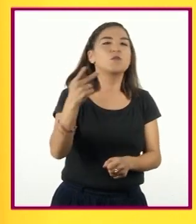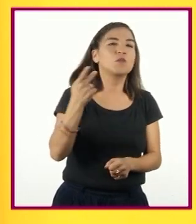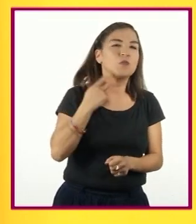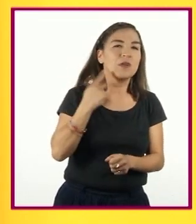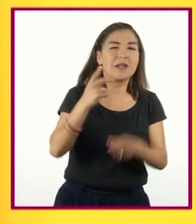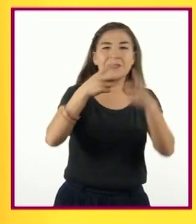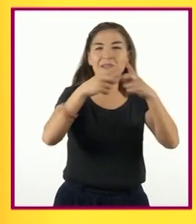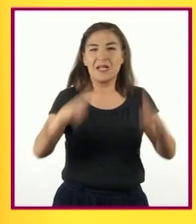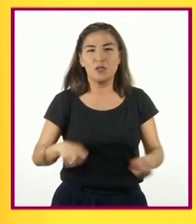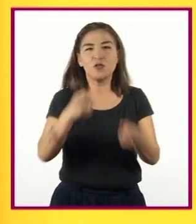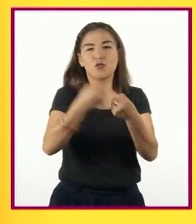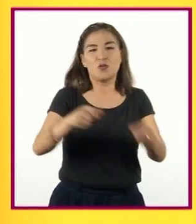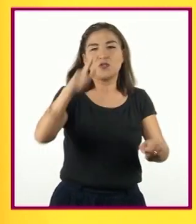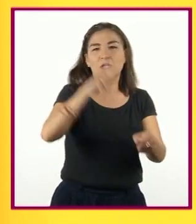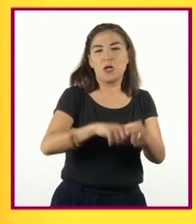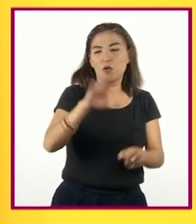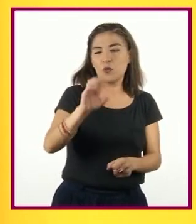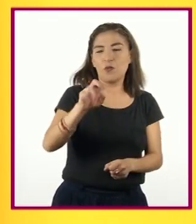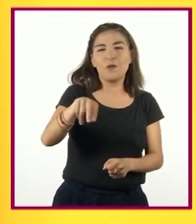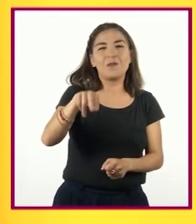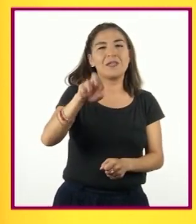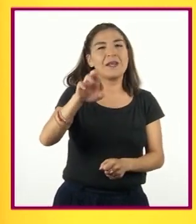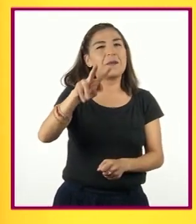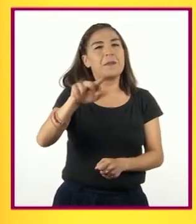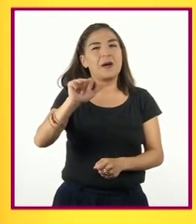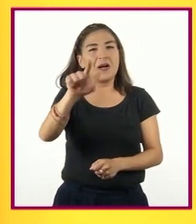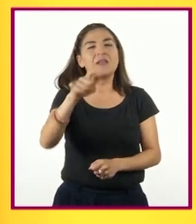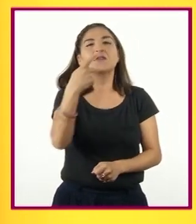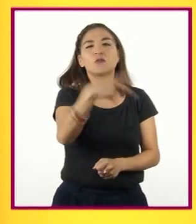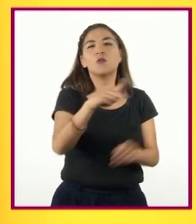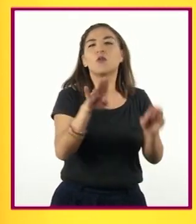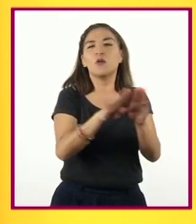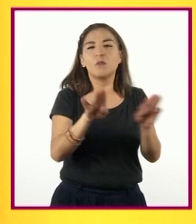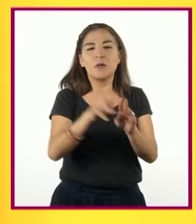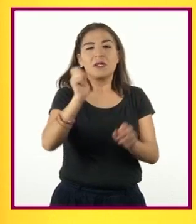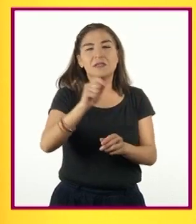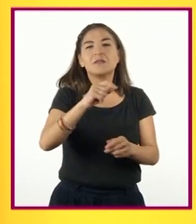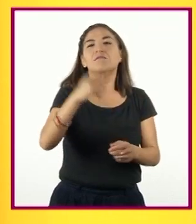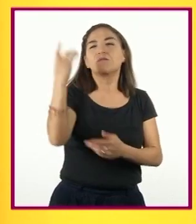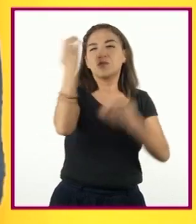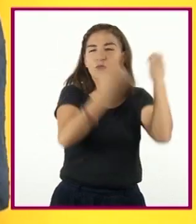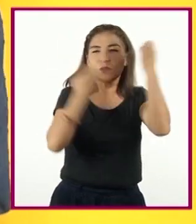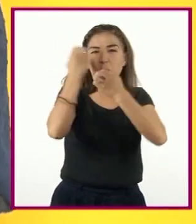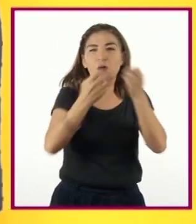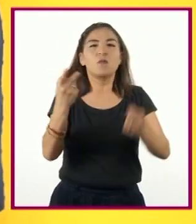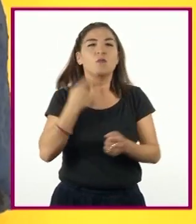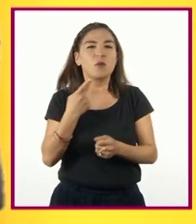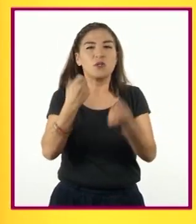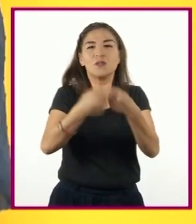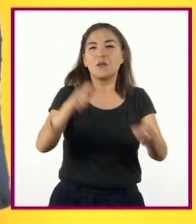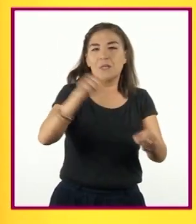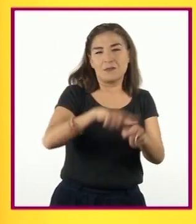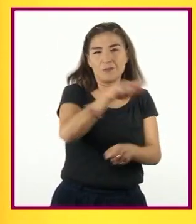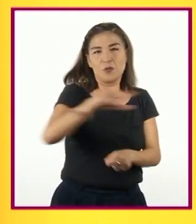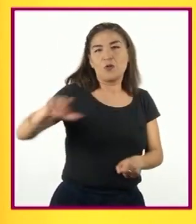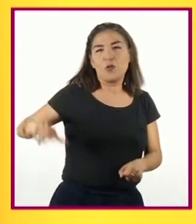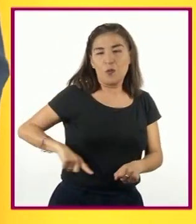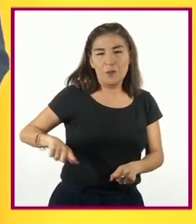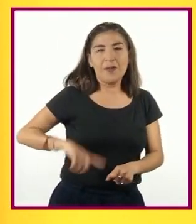de Desarrollo Social, Coneval, es un organismo público que evalúa programas y políticas sociales del gobierno